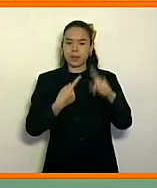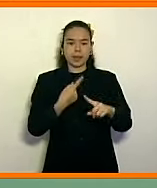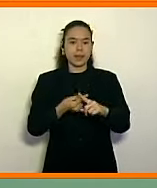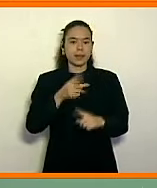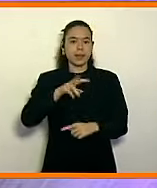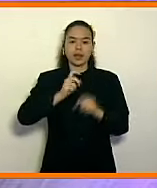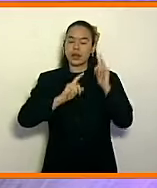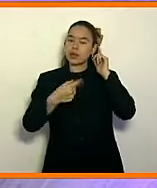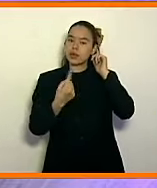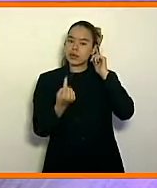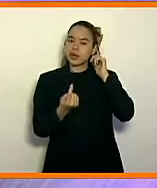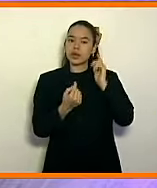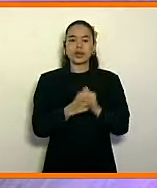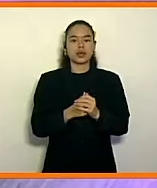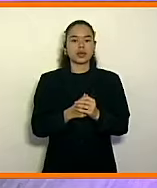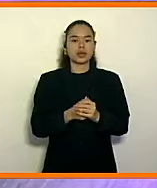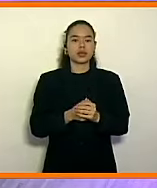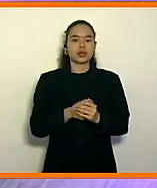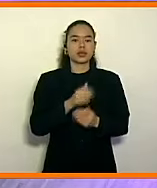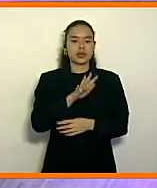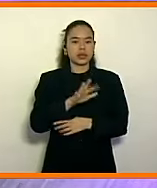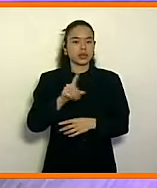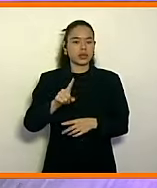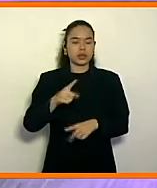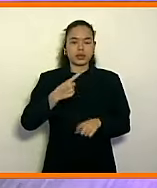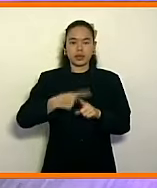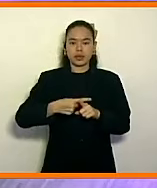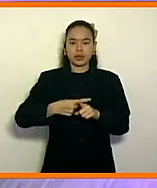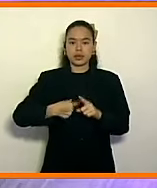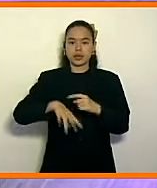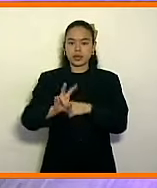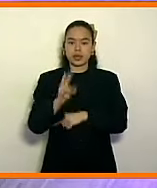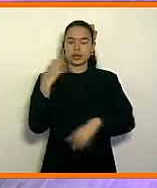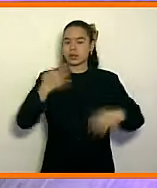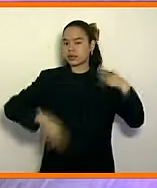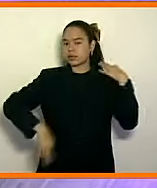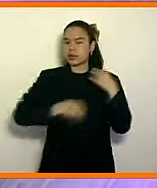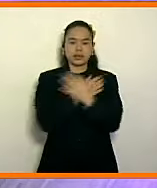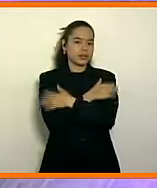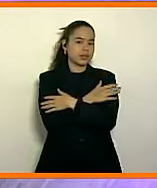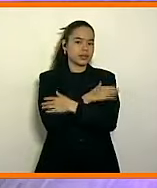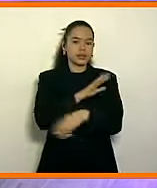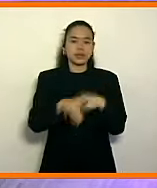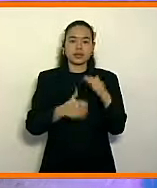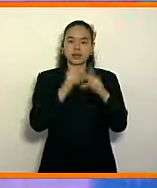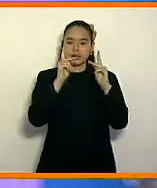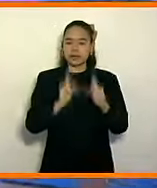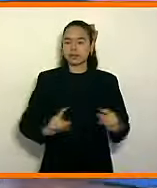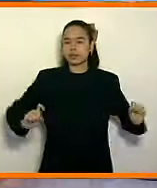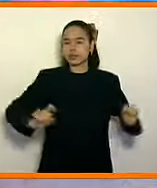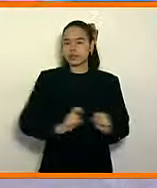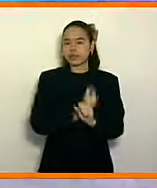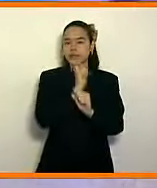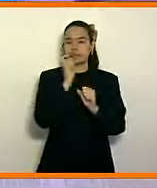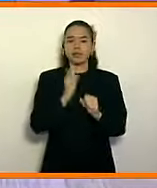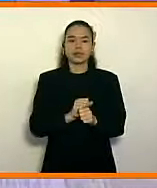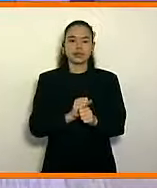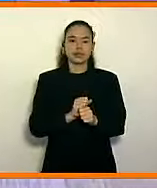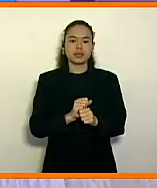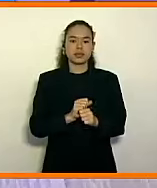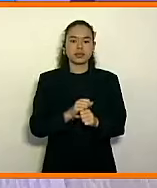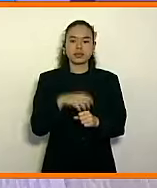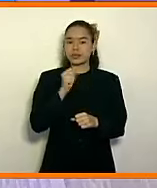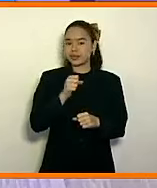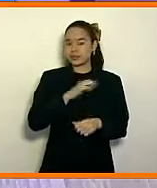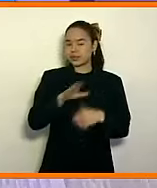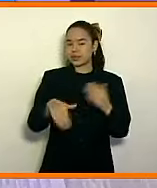MultiX 2X. Para más uno, 51 más 7. Muchas felicidades a cada uno de nuestros ganadores, Abigail. Así